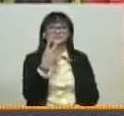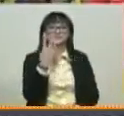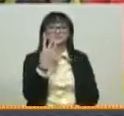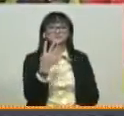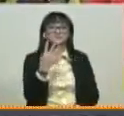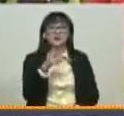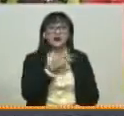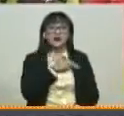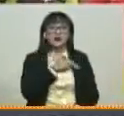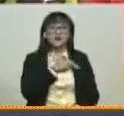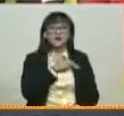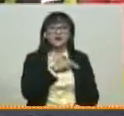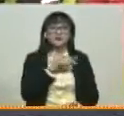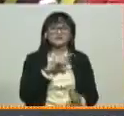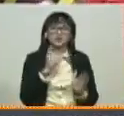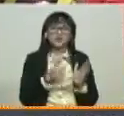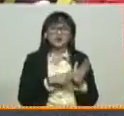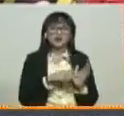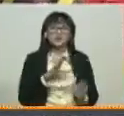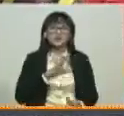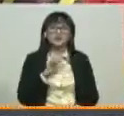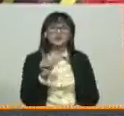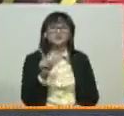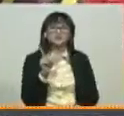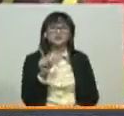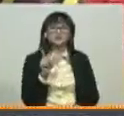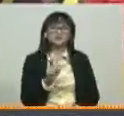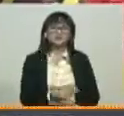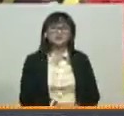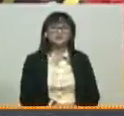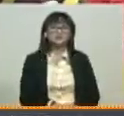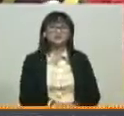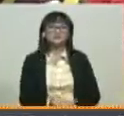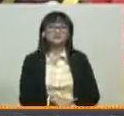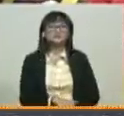195.124 carnetizados del Partido Socialista.